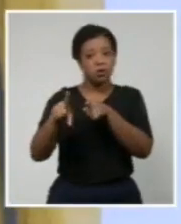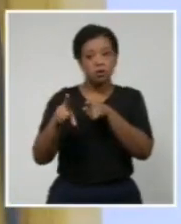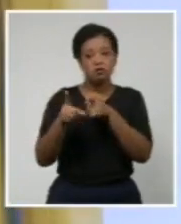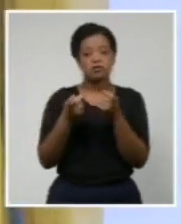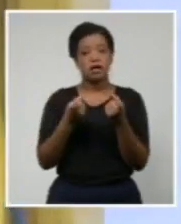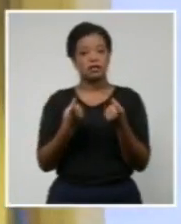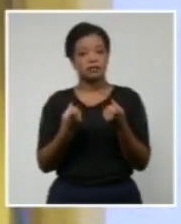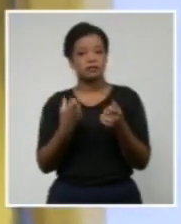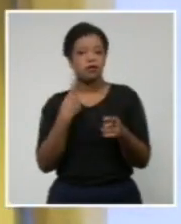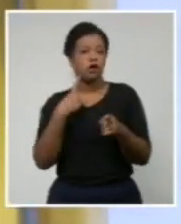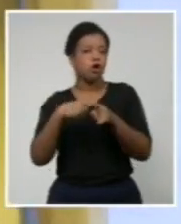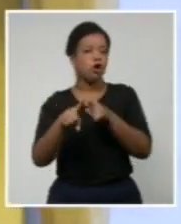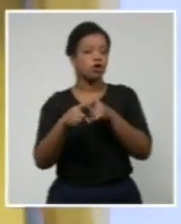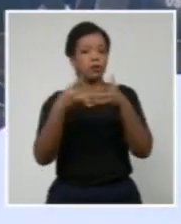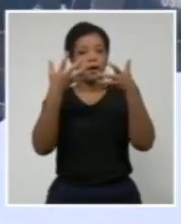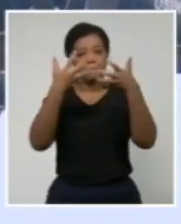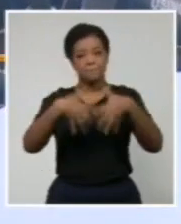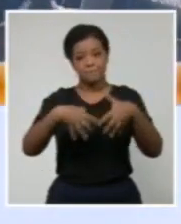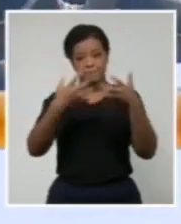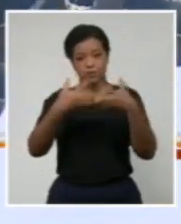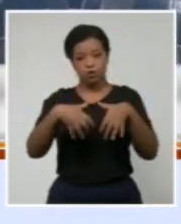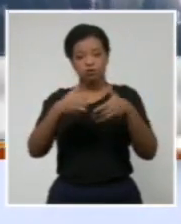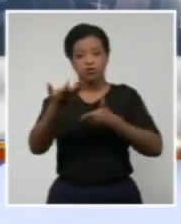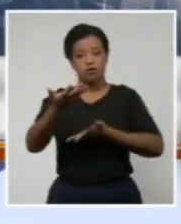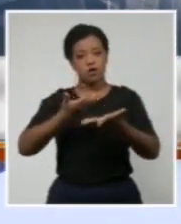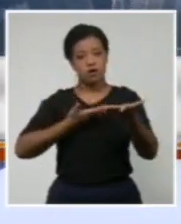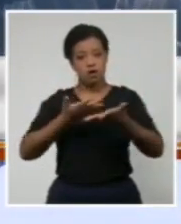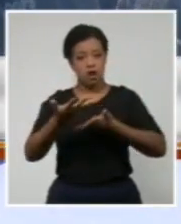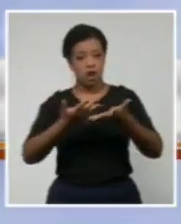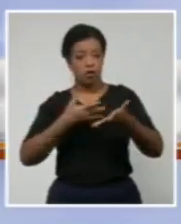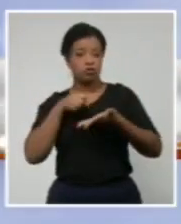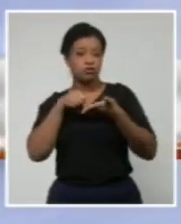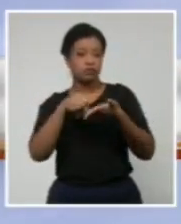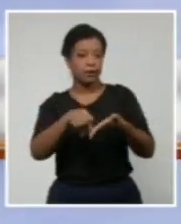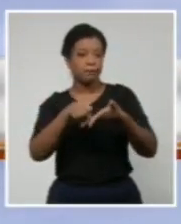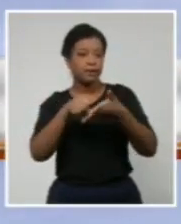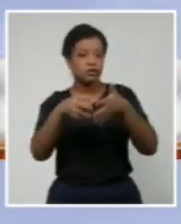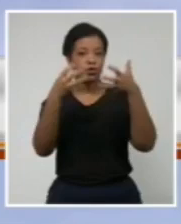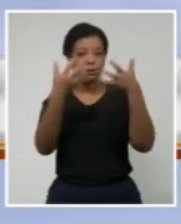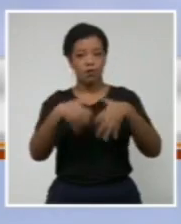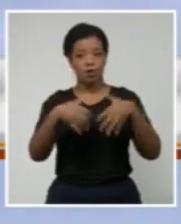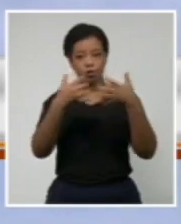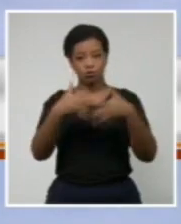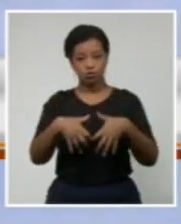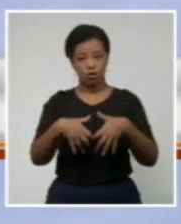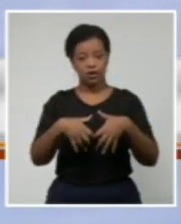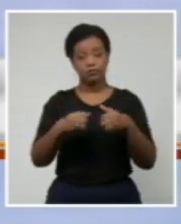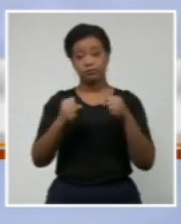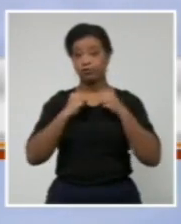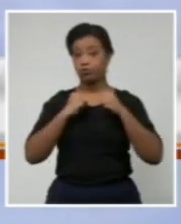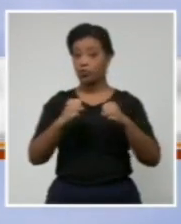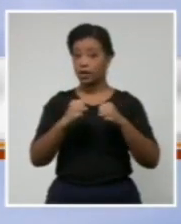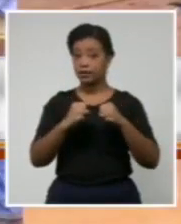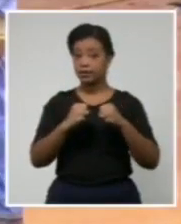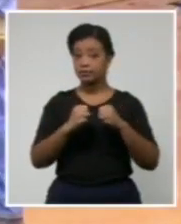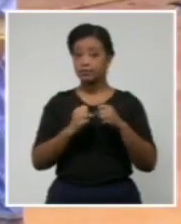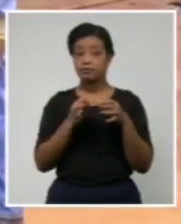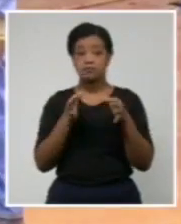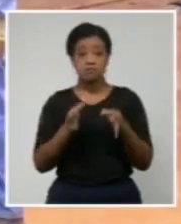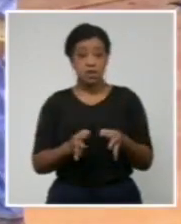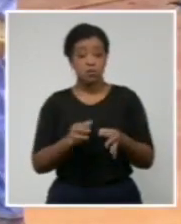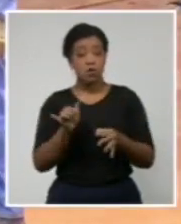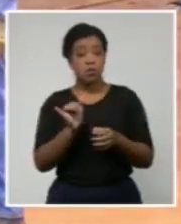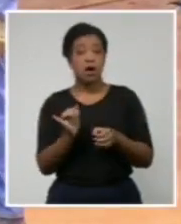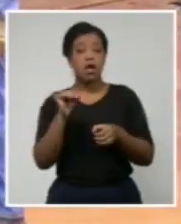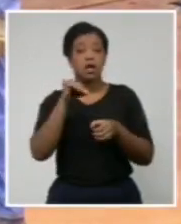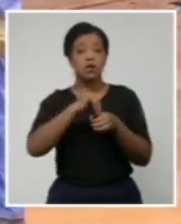y otros para la producción y la exportación de bienes, servicios y producciones a gran escala. Es por ello que incluye a